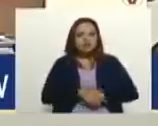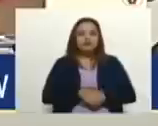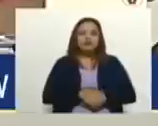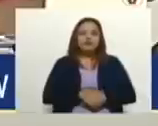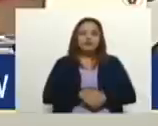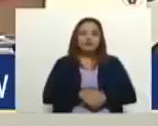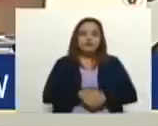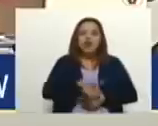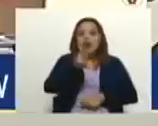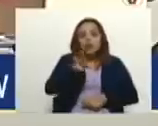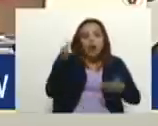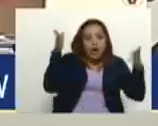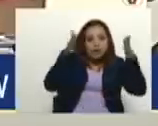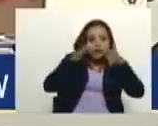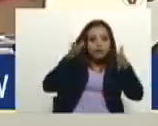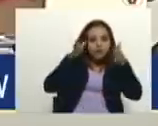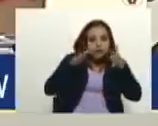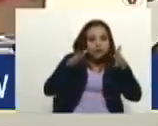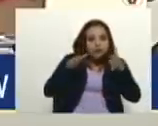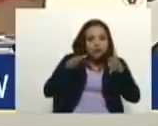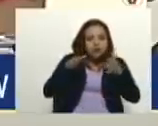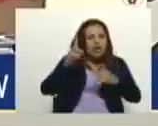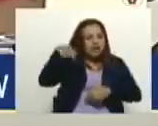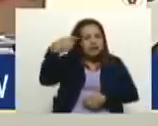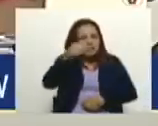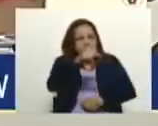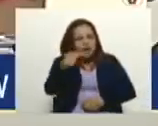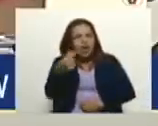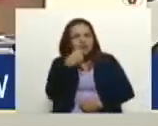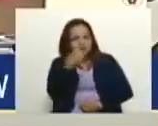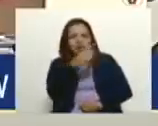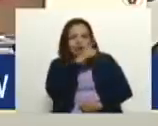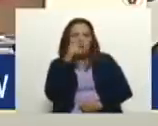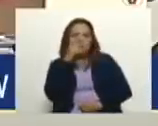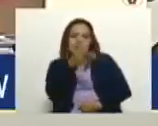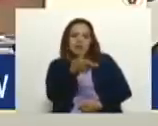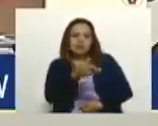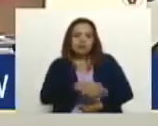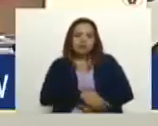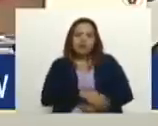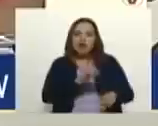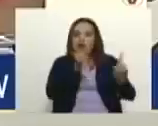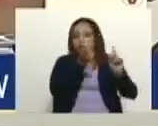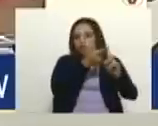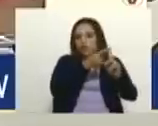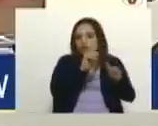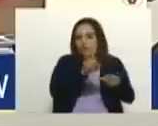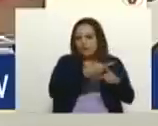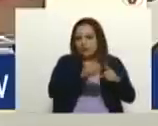2 asesores. La semana que viene te doy los nombres. Entre ellos un primo